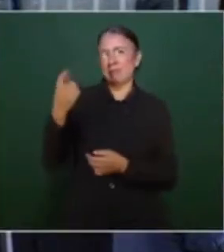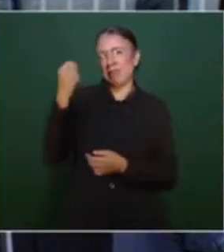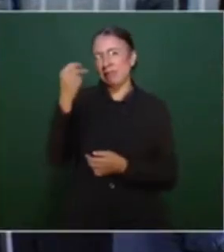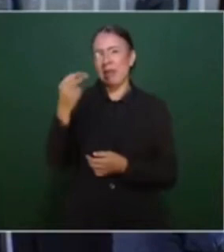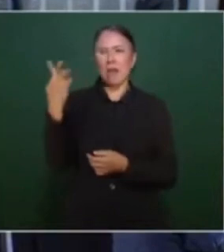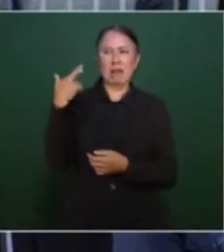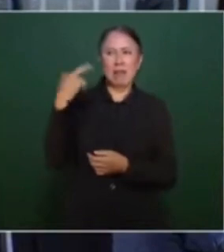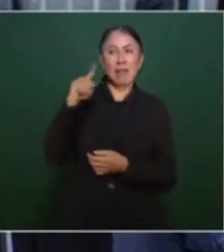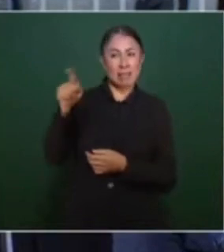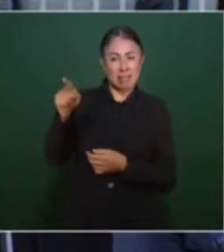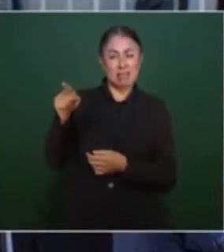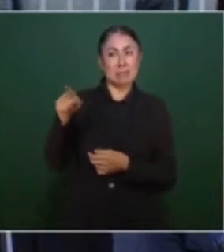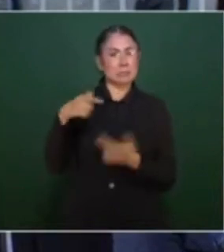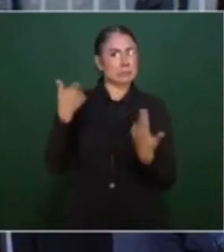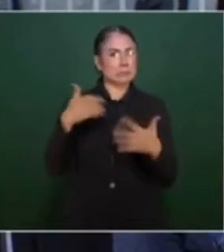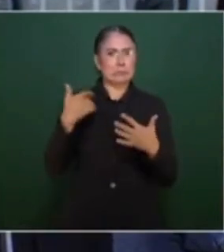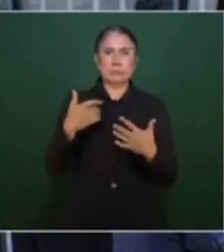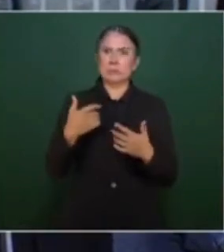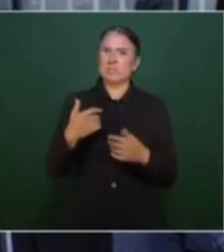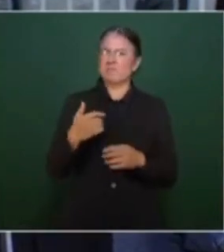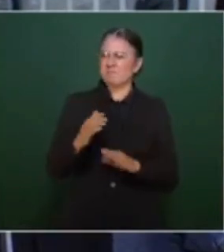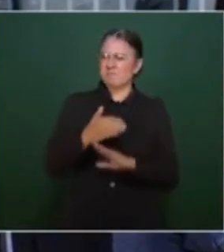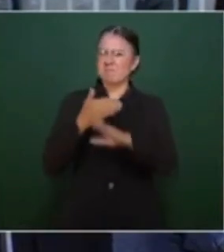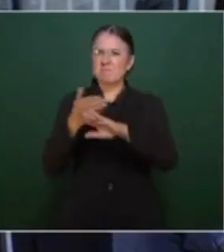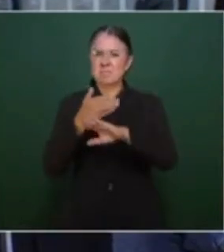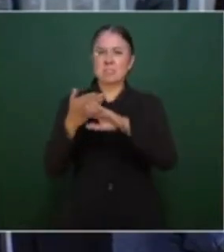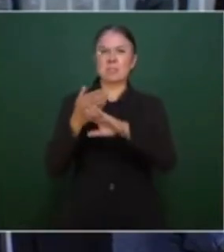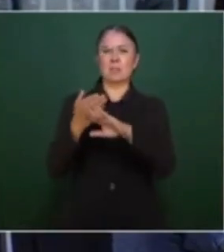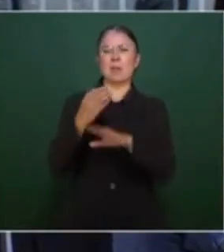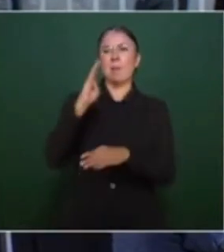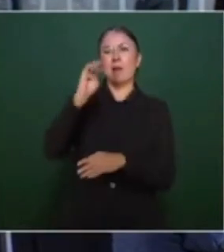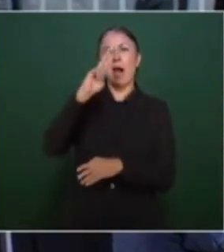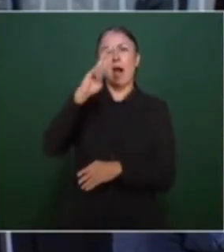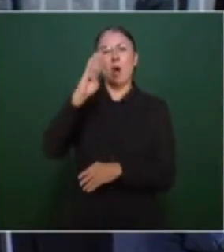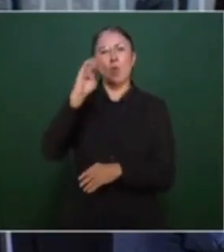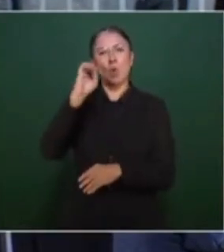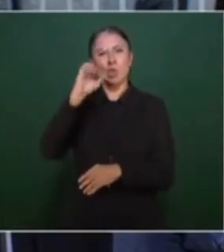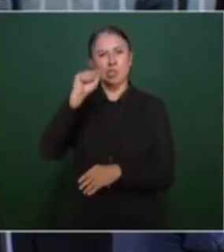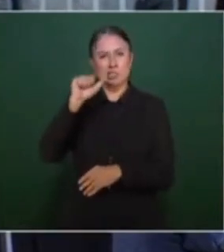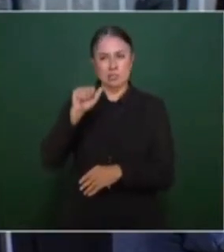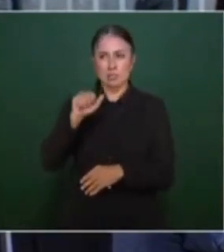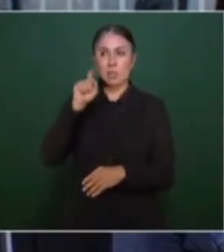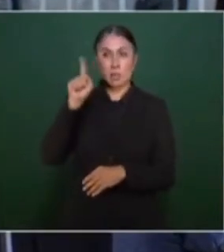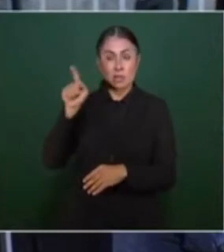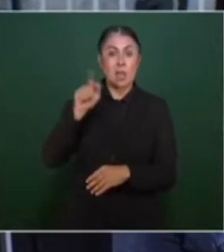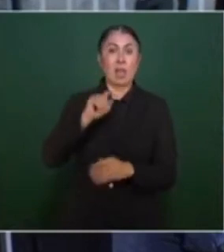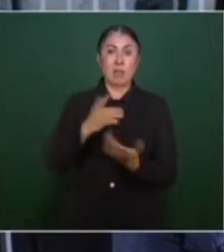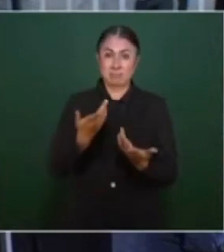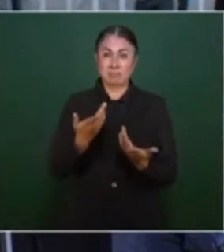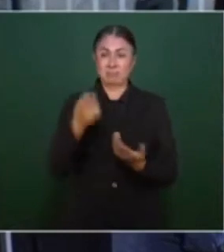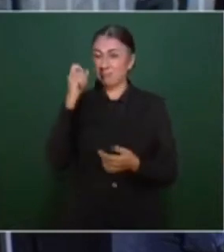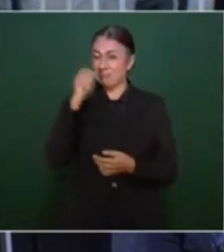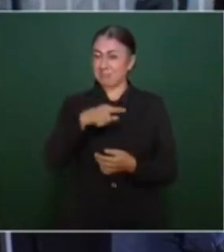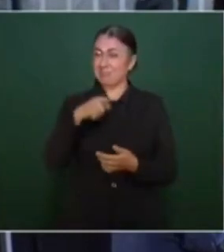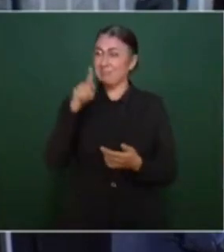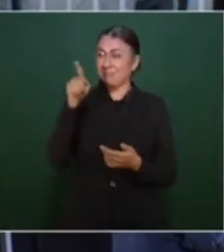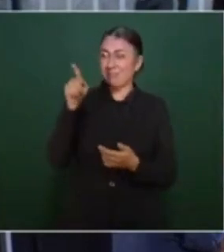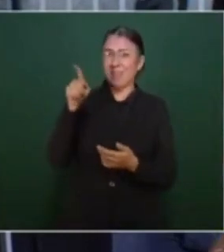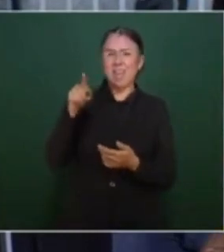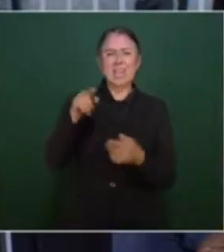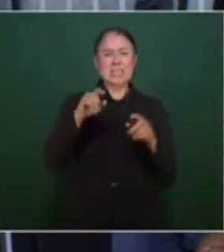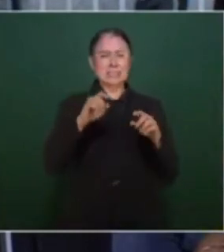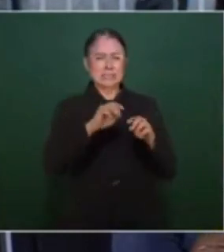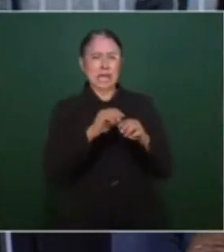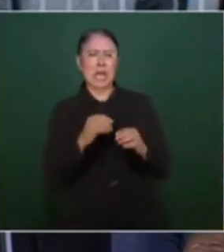hay unas personas que son de Coyomeapa, en la Sierra Negra de Puebla, en donde hay cerca